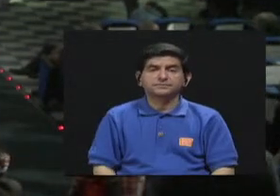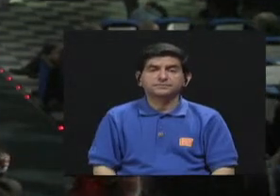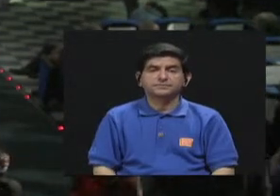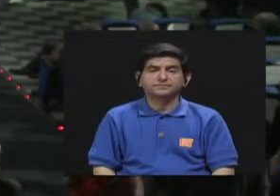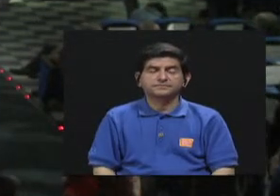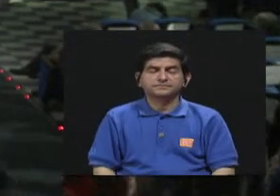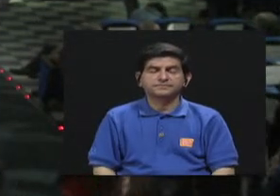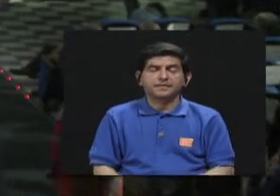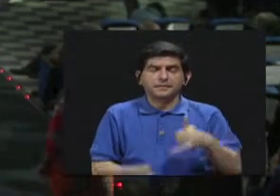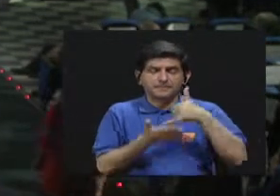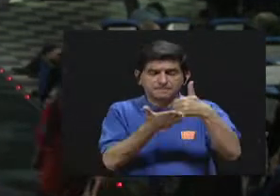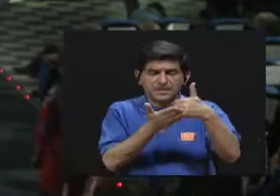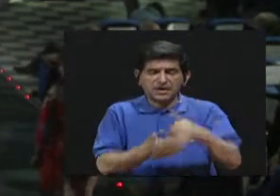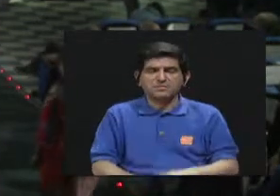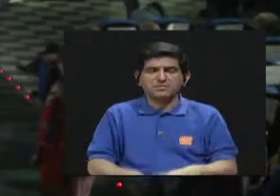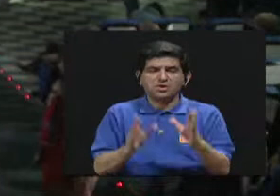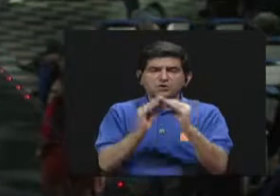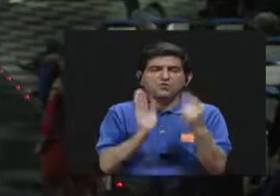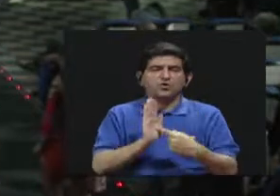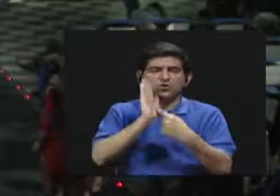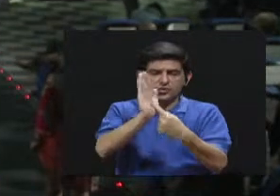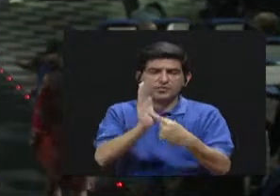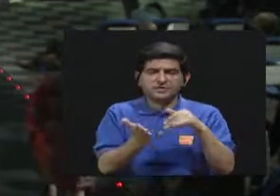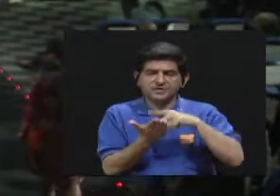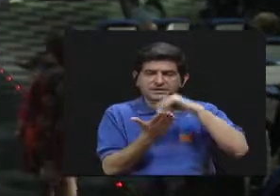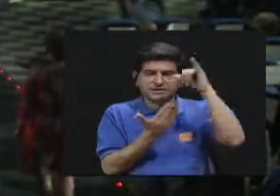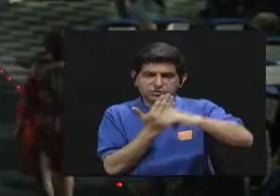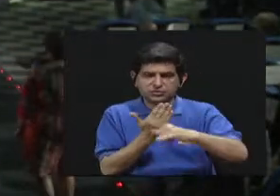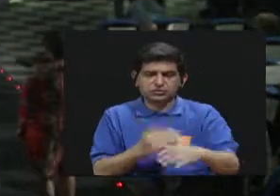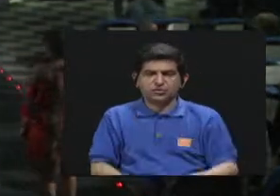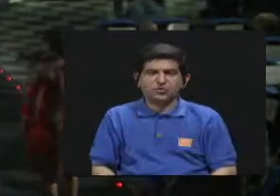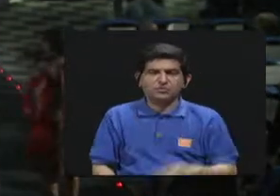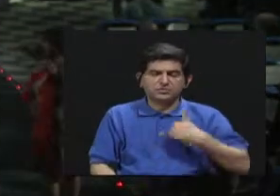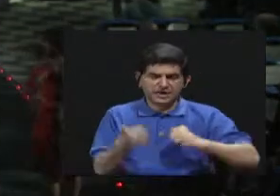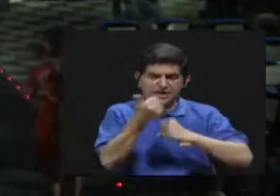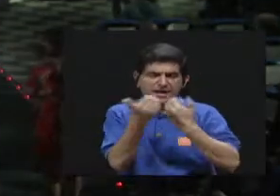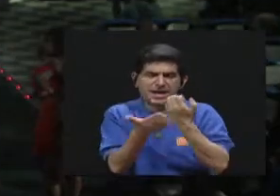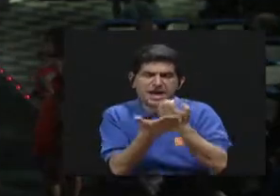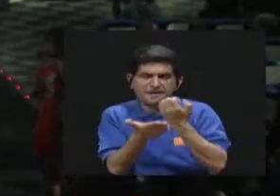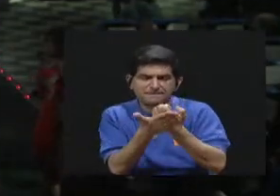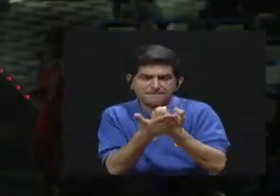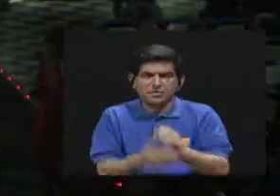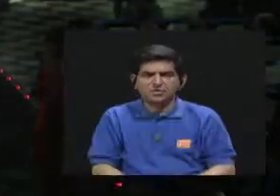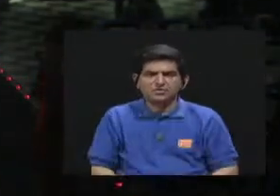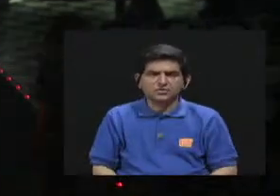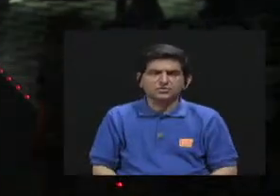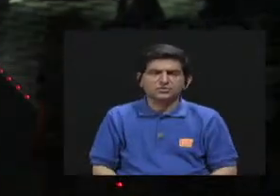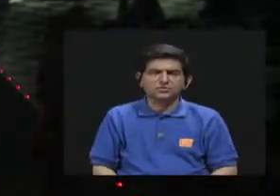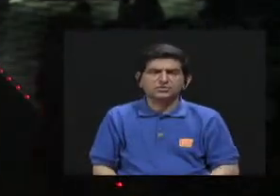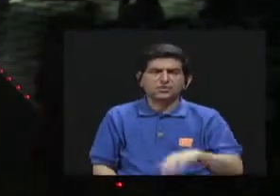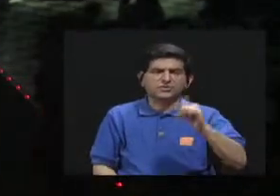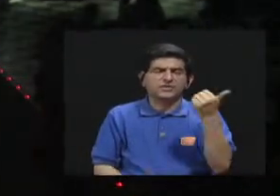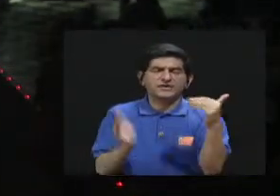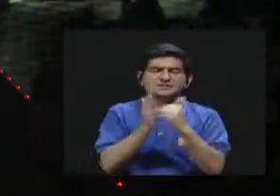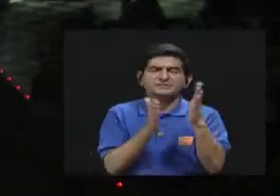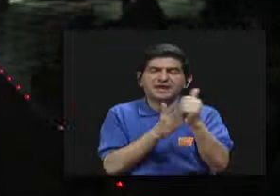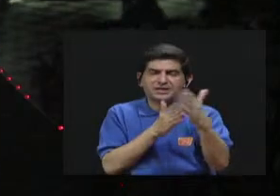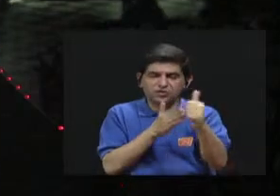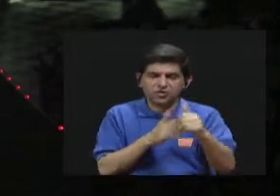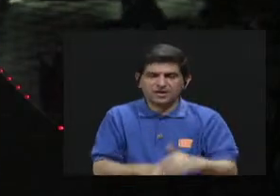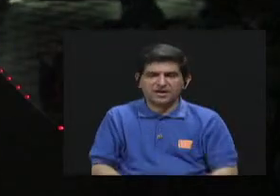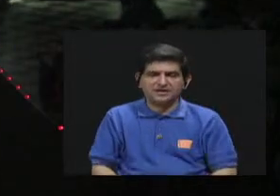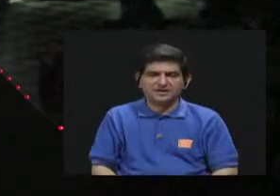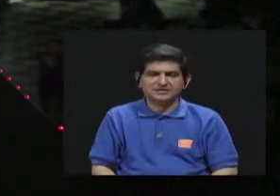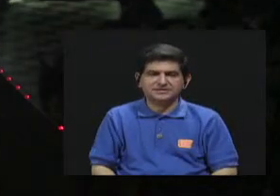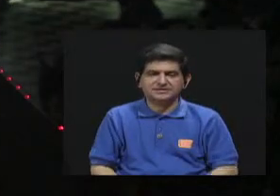Premio Foro de Presentación de Proyectos. Recibe un apoyo económico de unos $10,000. Las Hijas,